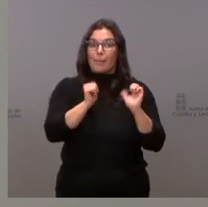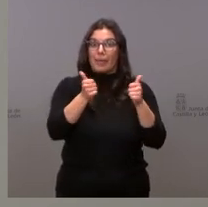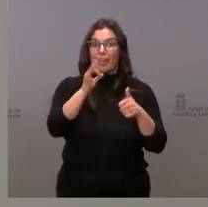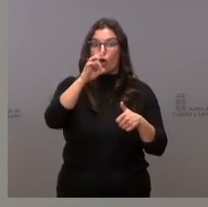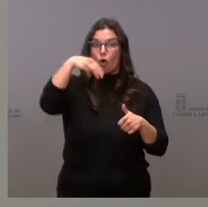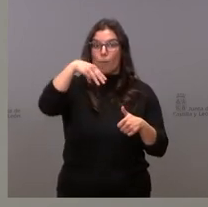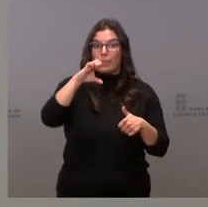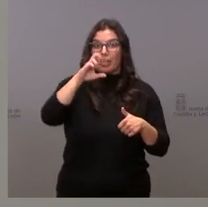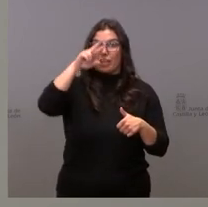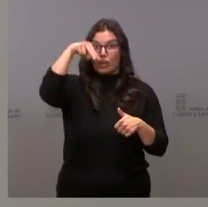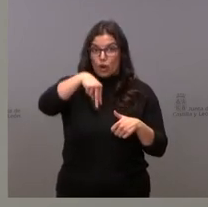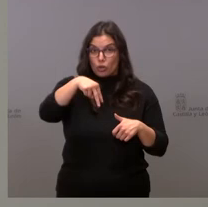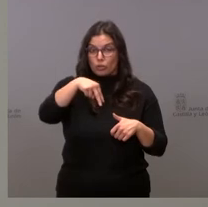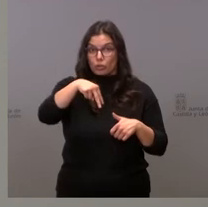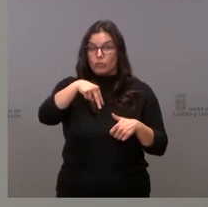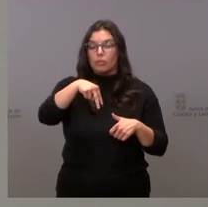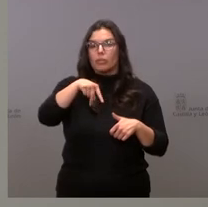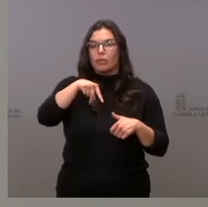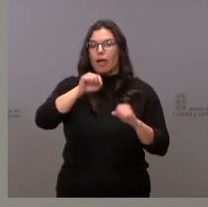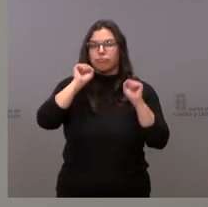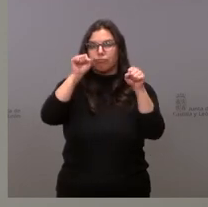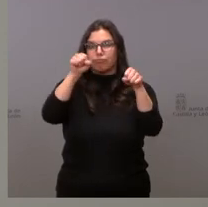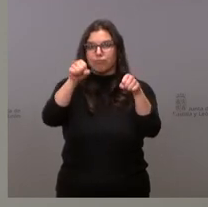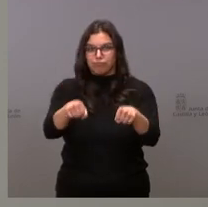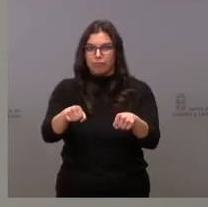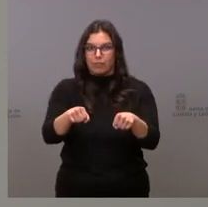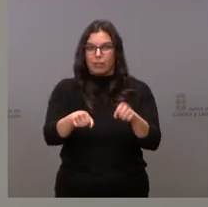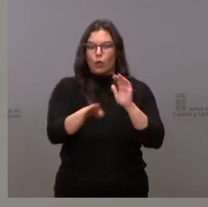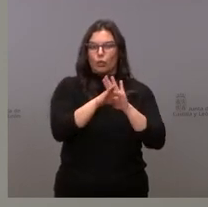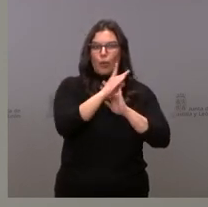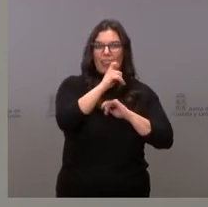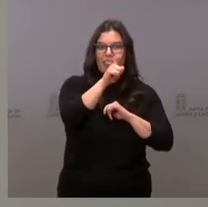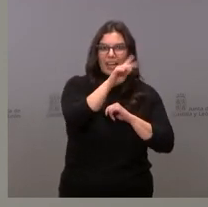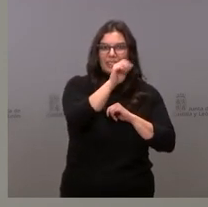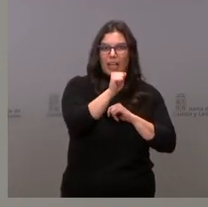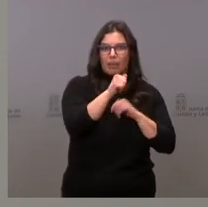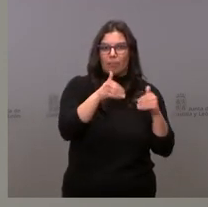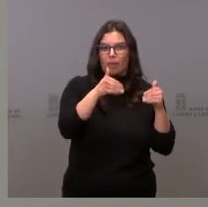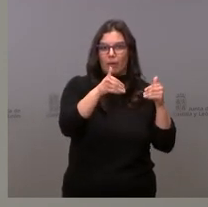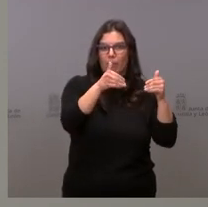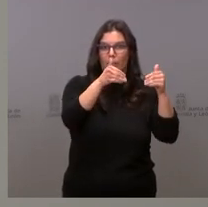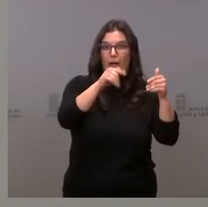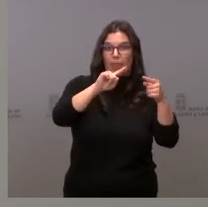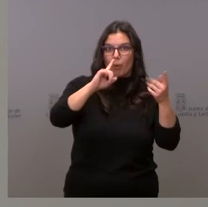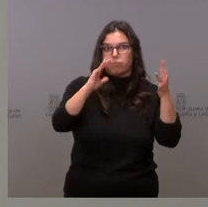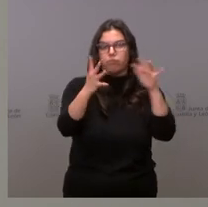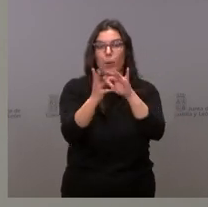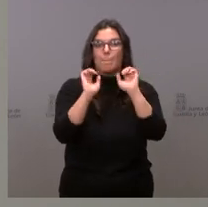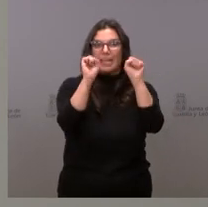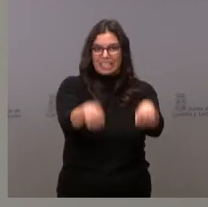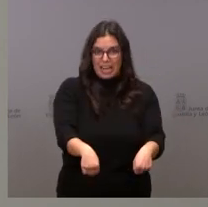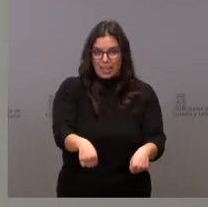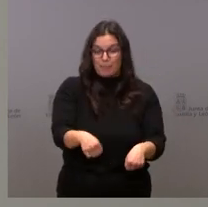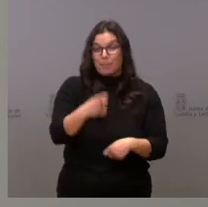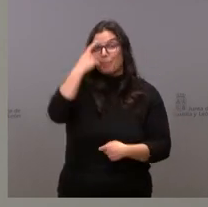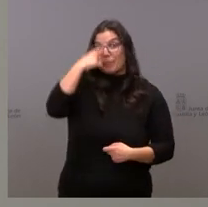la variante a la prevalencia de la variante omicron que como ustedes saben es es menos se tiene